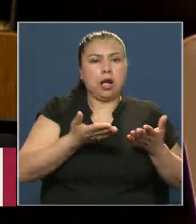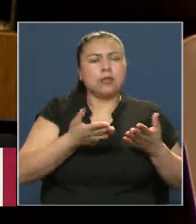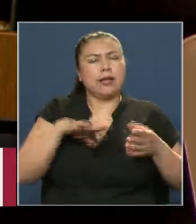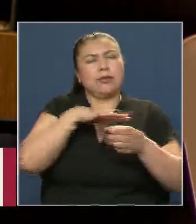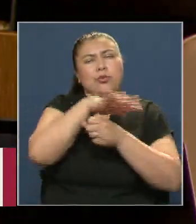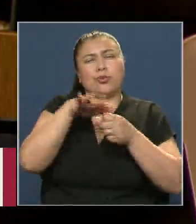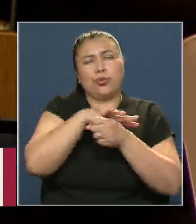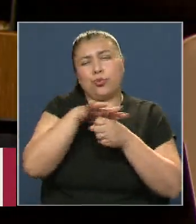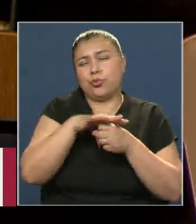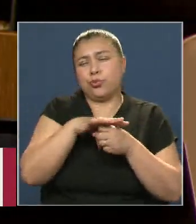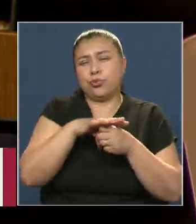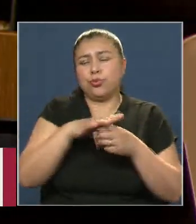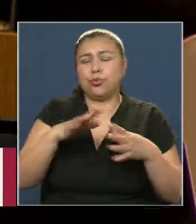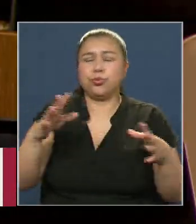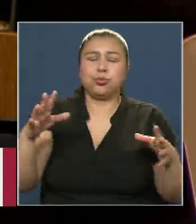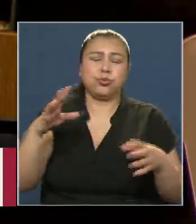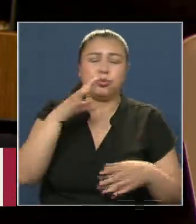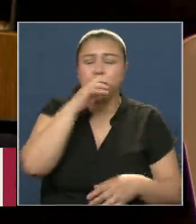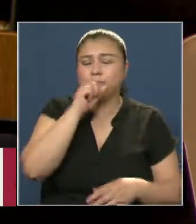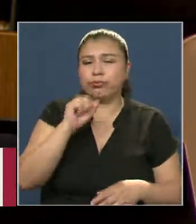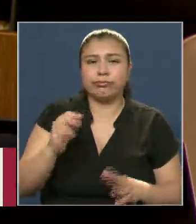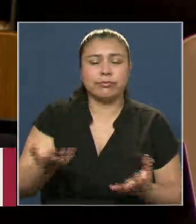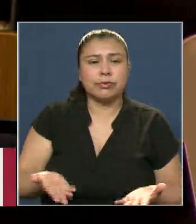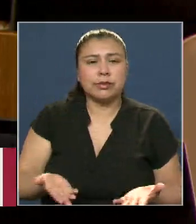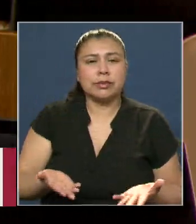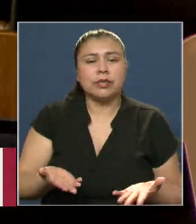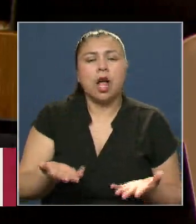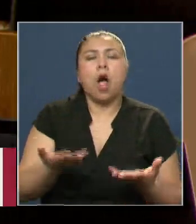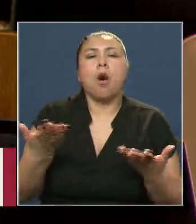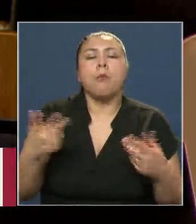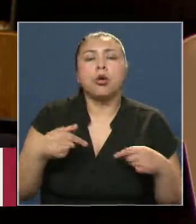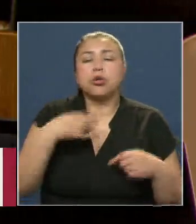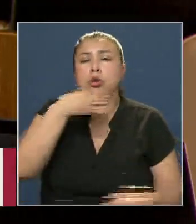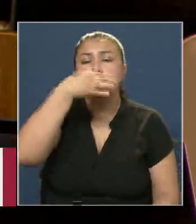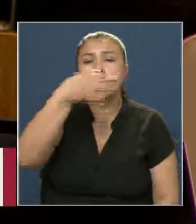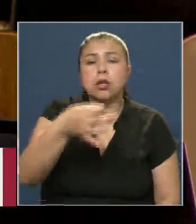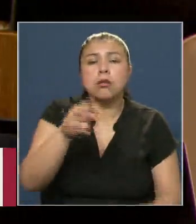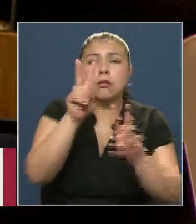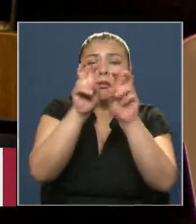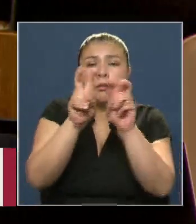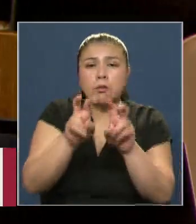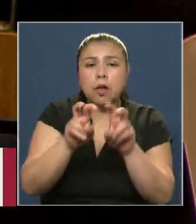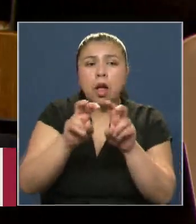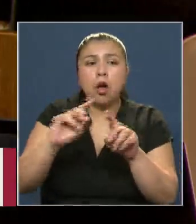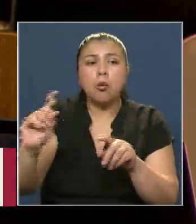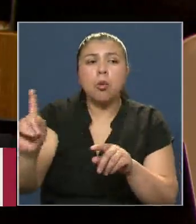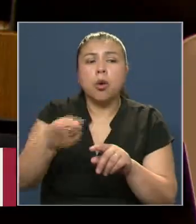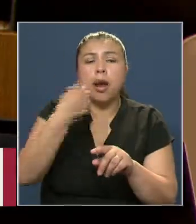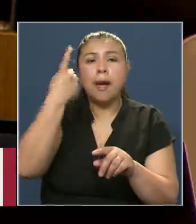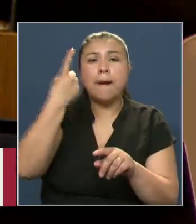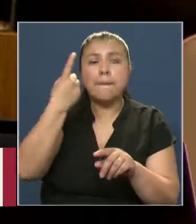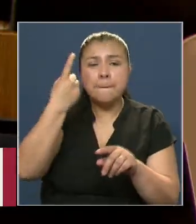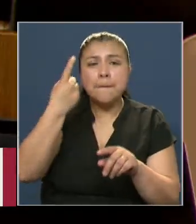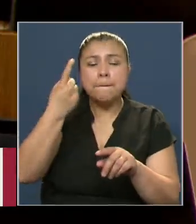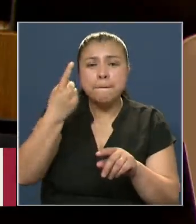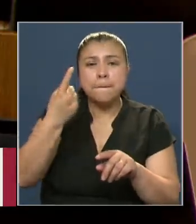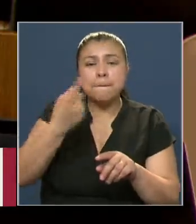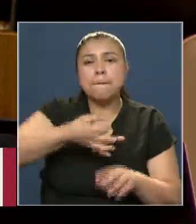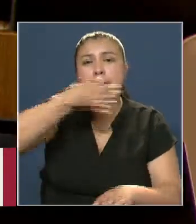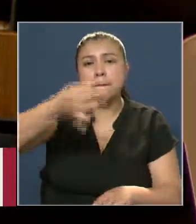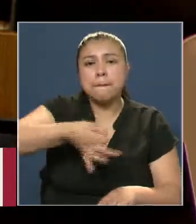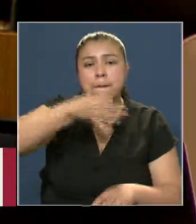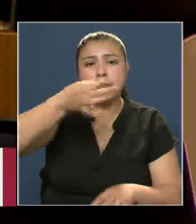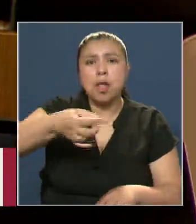situación absolutamente insostenible. Y por eso es que insisto en este tema, como la primera intervención que tuve en este hemiciclo. Y voy a